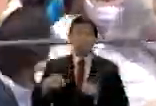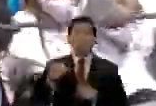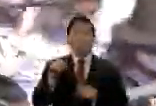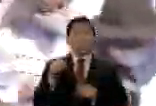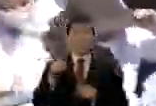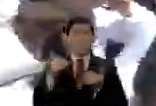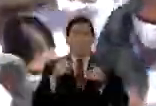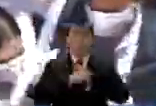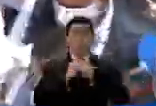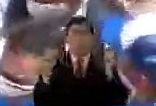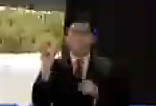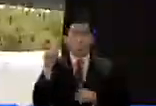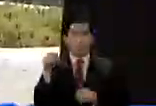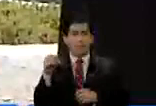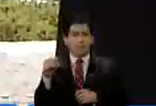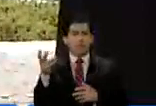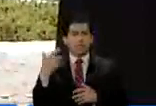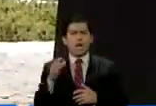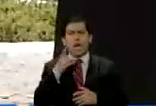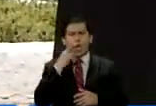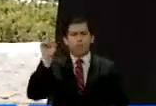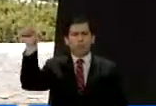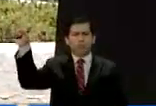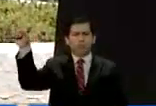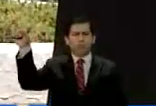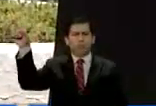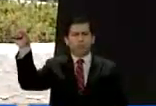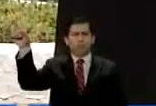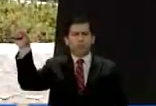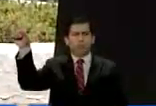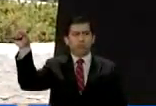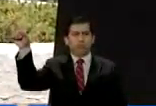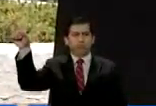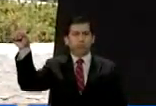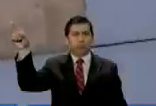Consejo Nacional Electoral su candidatura el binomio del partido Suma, Guillermo